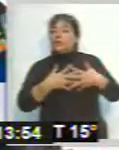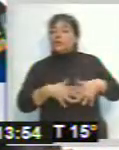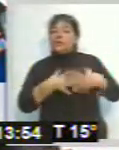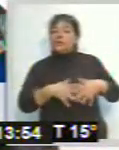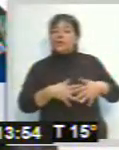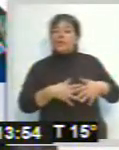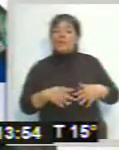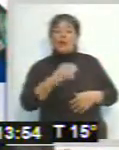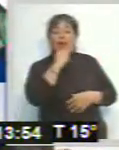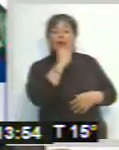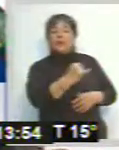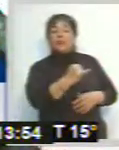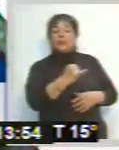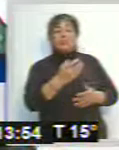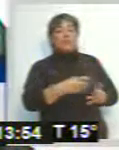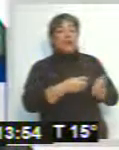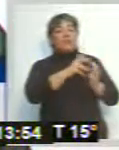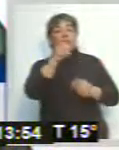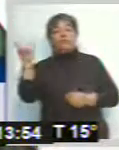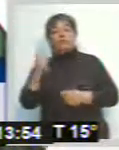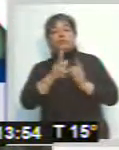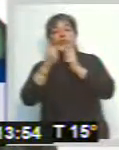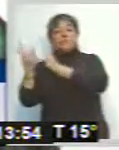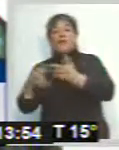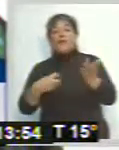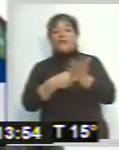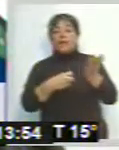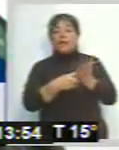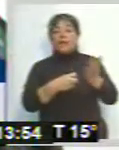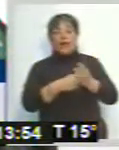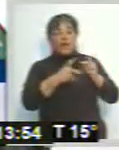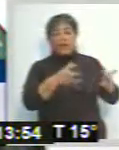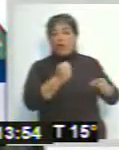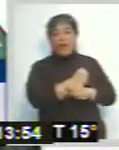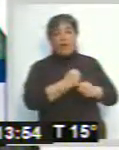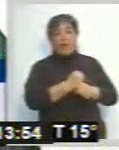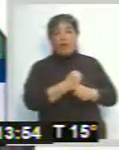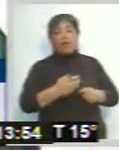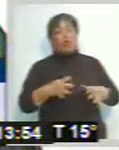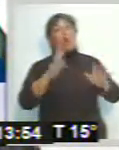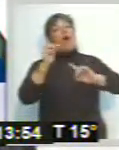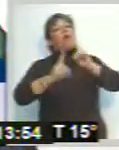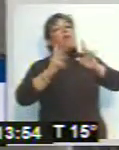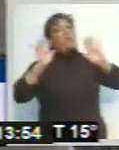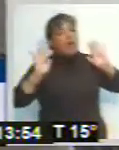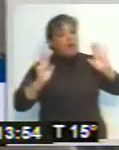recepción de denuncias, se informó esto a la fiscalía, quien confirmó esta carátula como supuesto robo en principio.